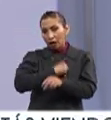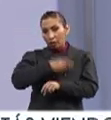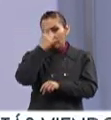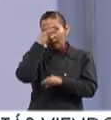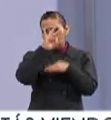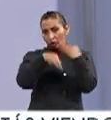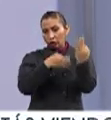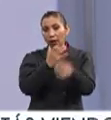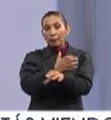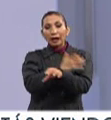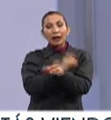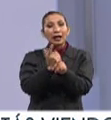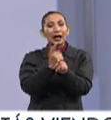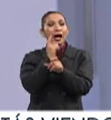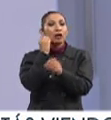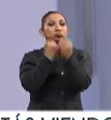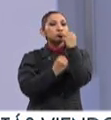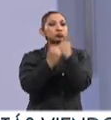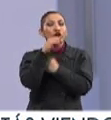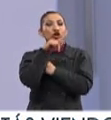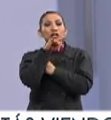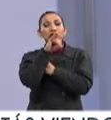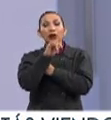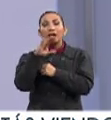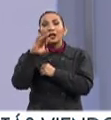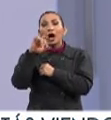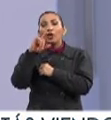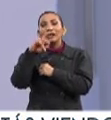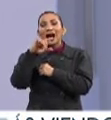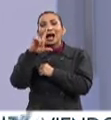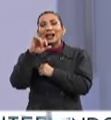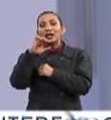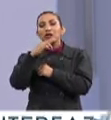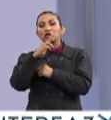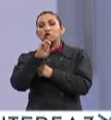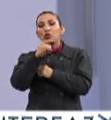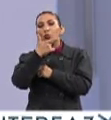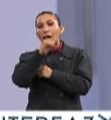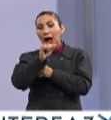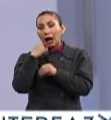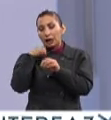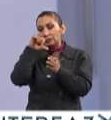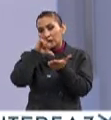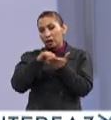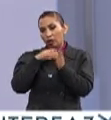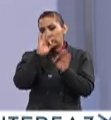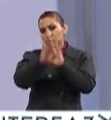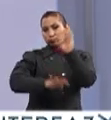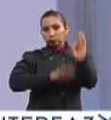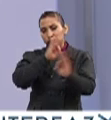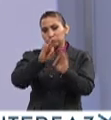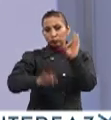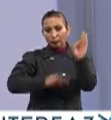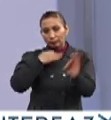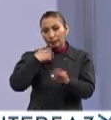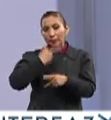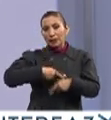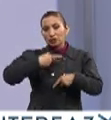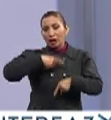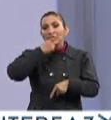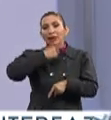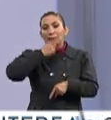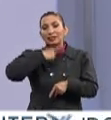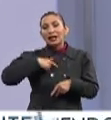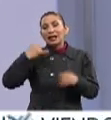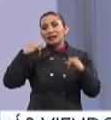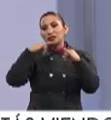para Todos nos acompaña la licenciada en nutrición Claudia Lechuga Fonseca, quien colabora en el Centro de Atención Integral del Paciente con Diabetes